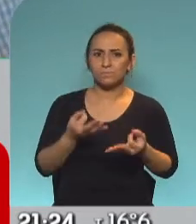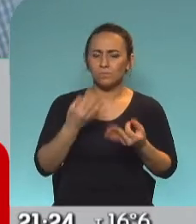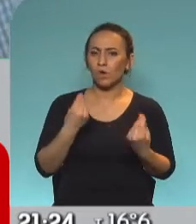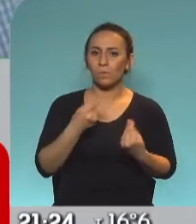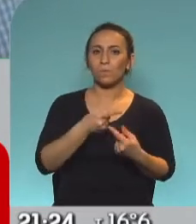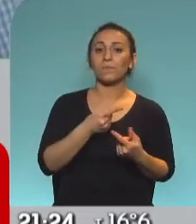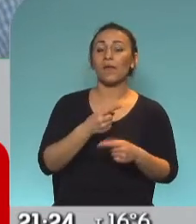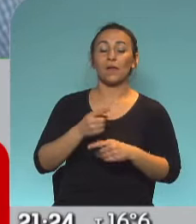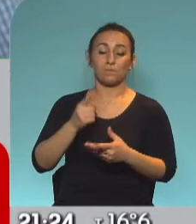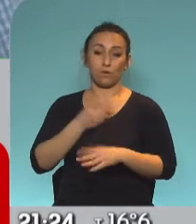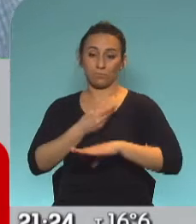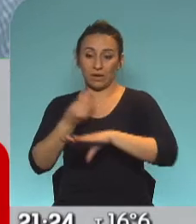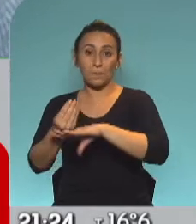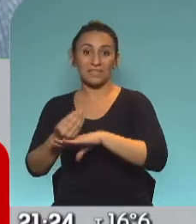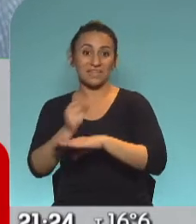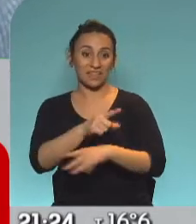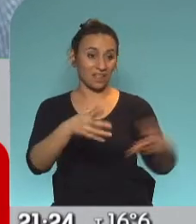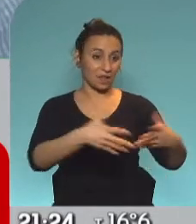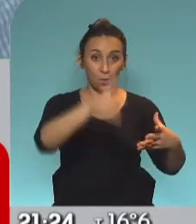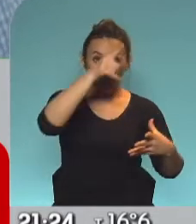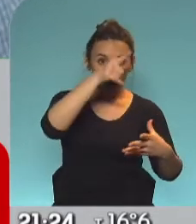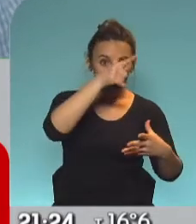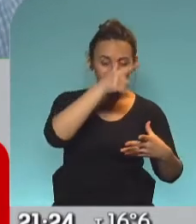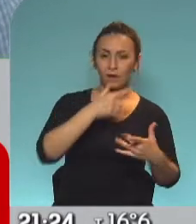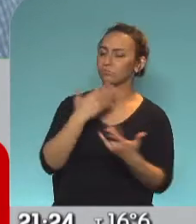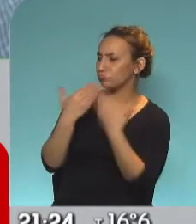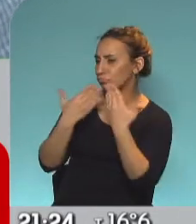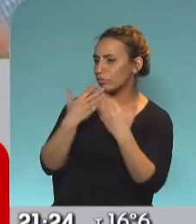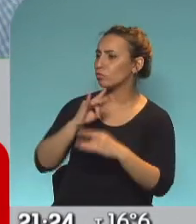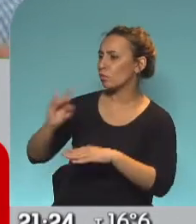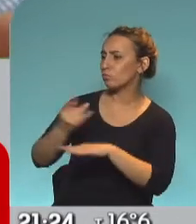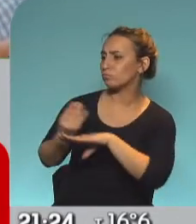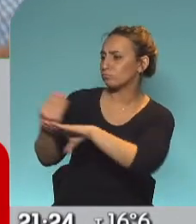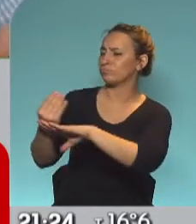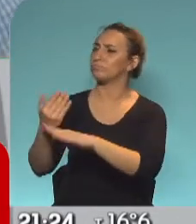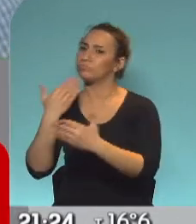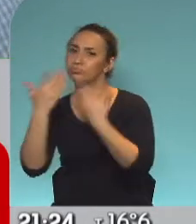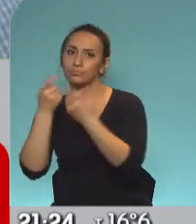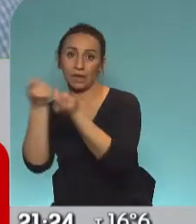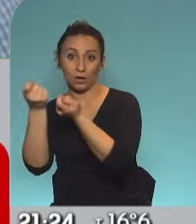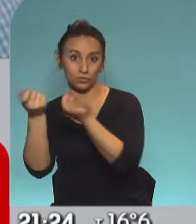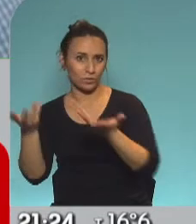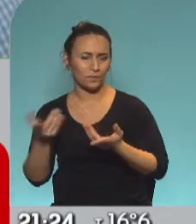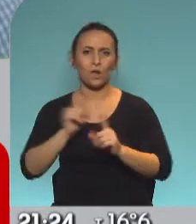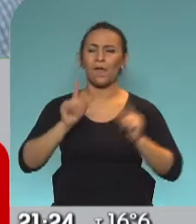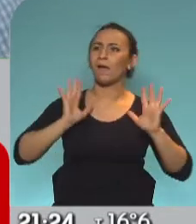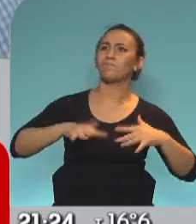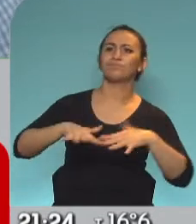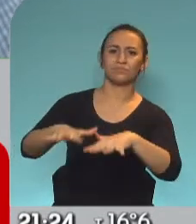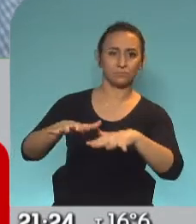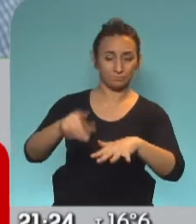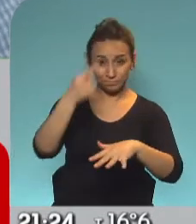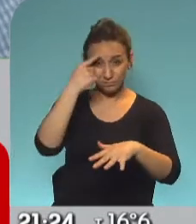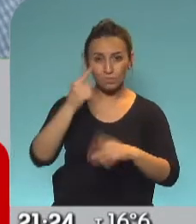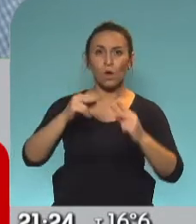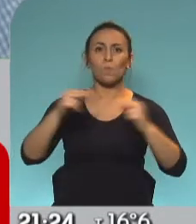del defensor de la policía, no se da a partir de este tipo de movilizaciones. Pues pensar que los patrulleros, como decía hoy el presidente, que estaban apostados sobre Puente